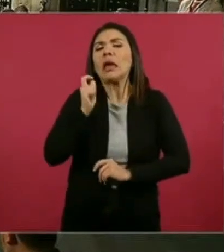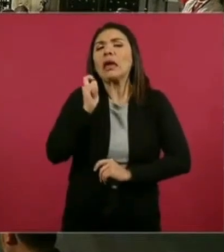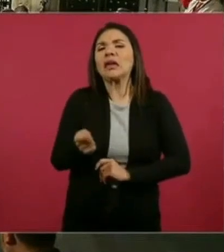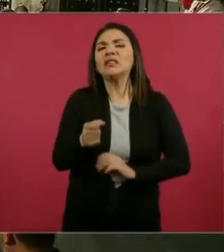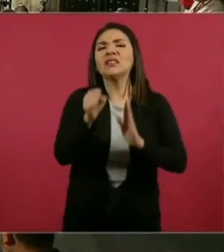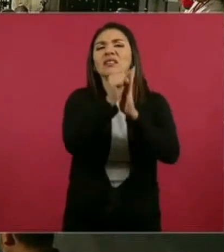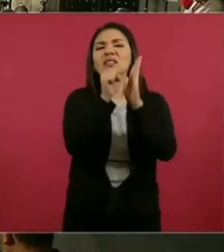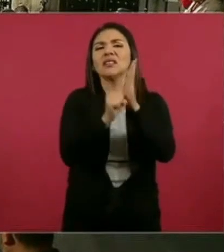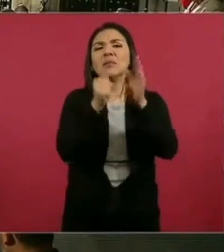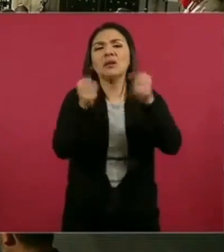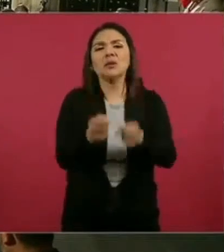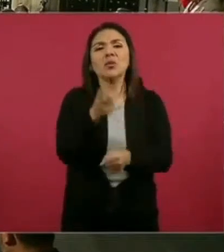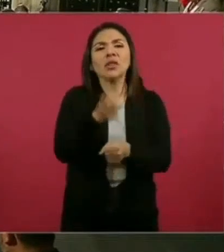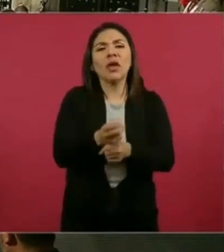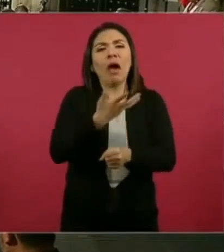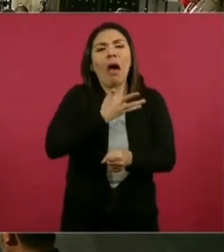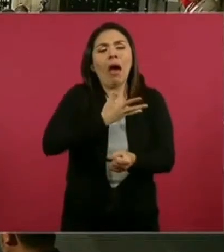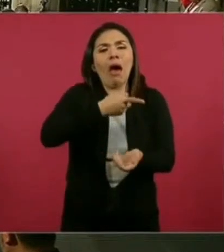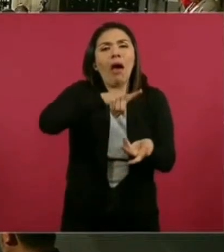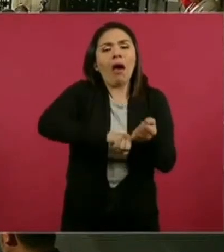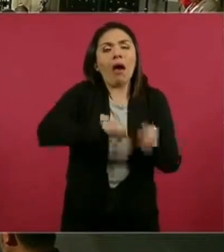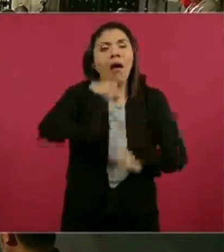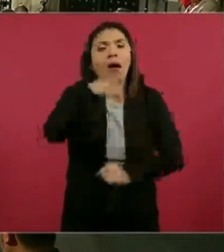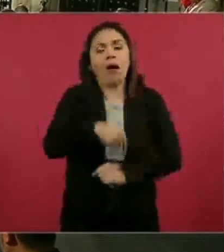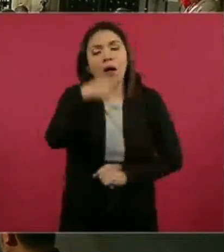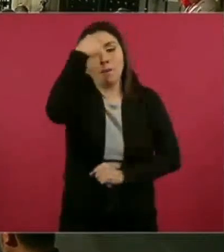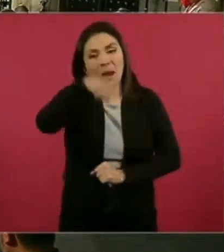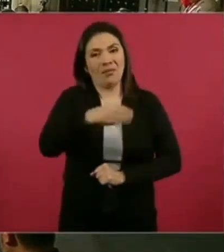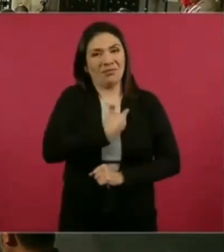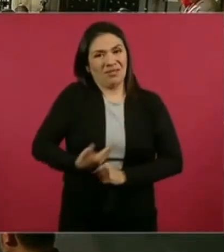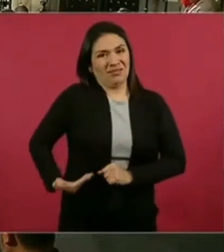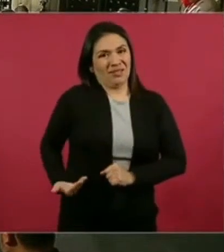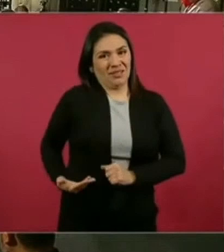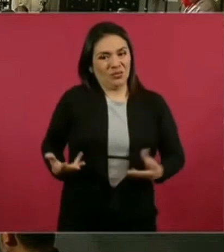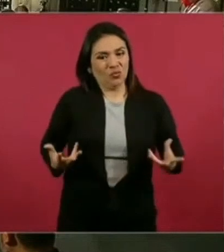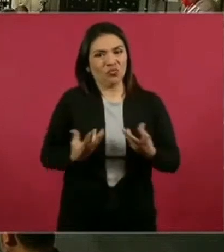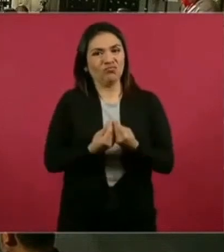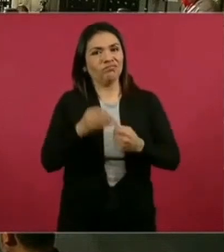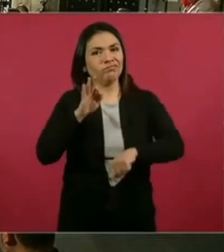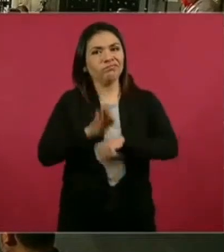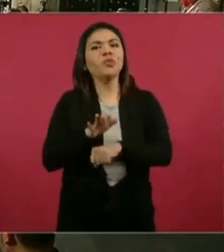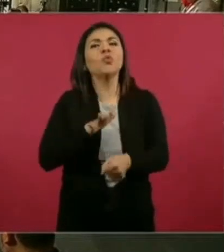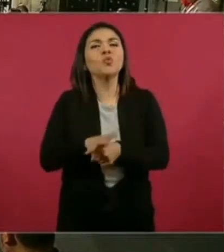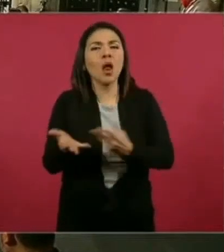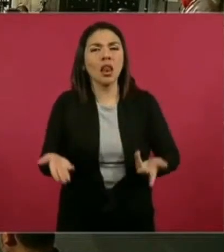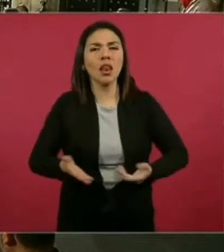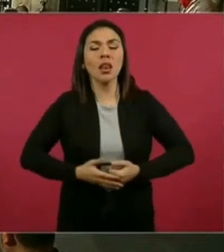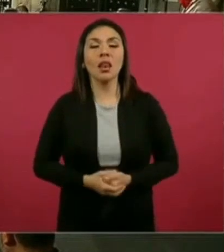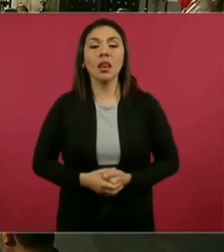sistemas de seguridad que se tienen en la Presidencia de la República.